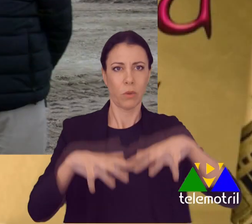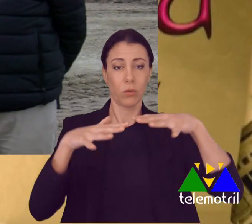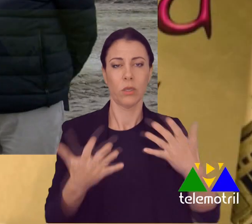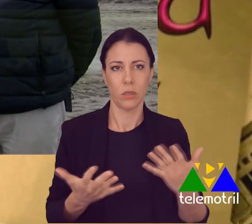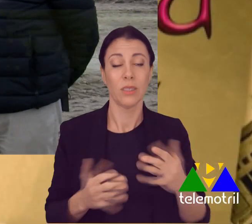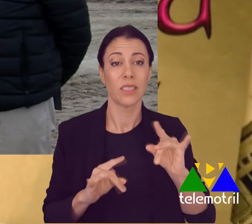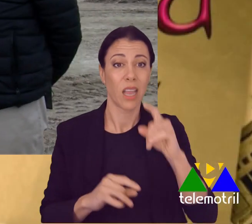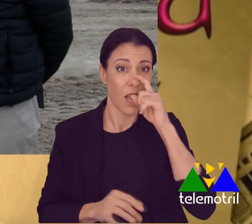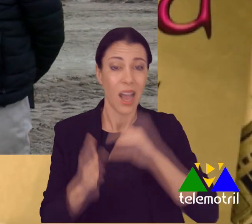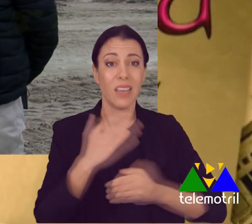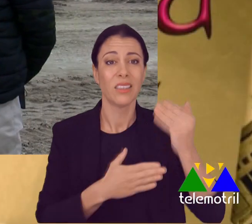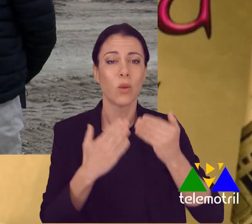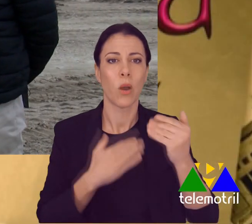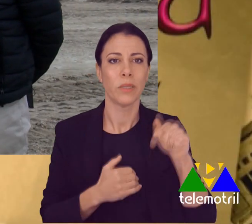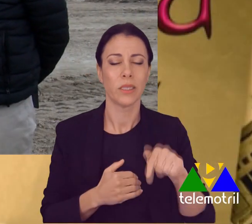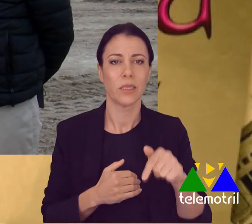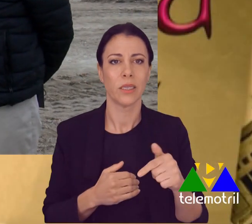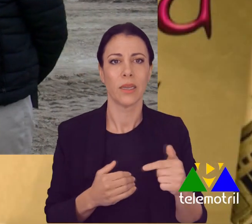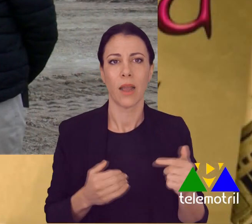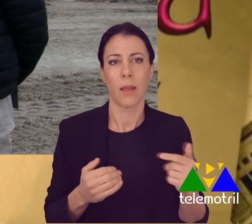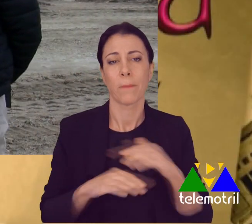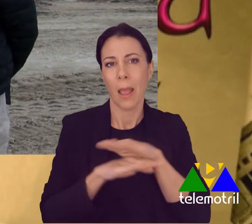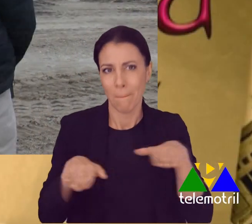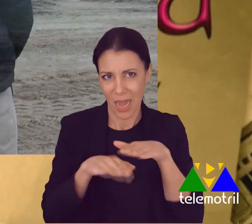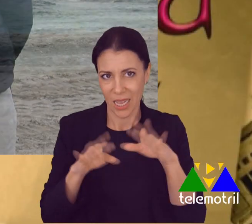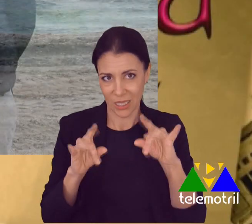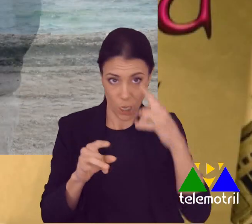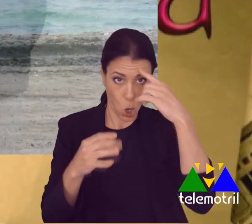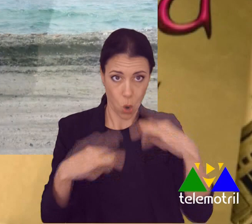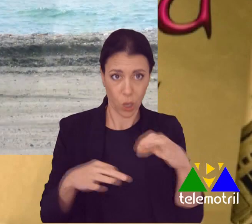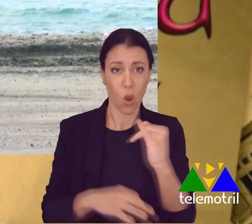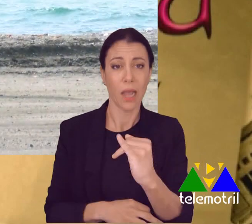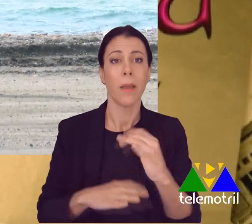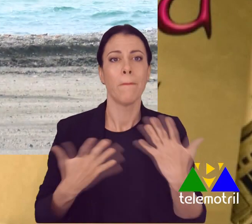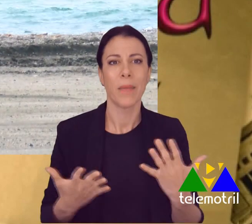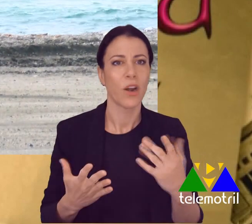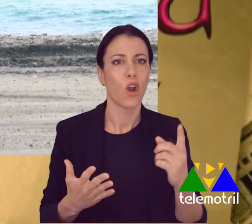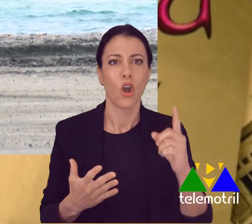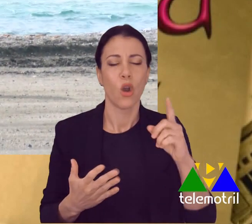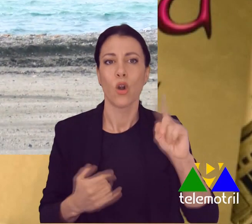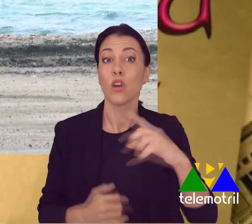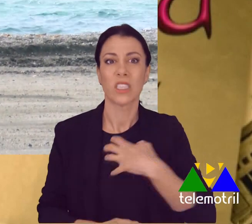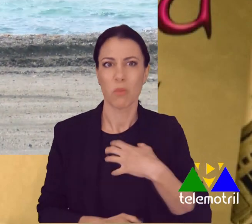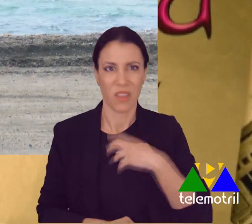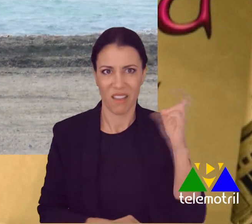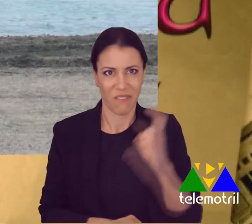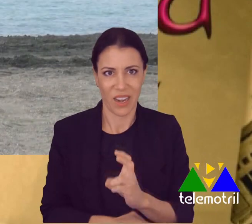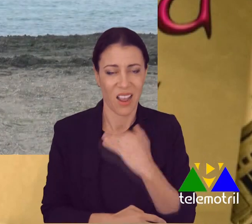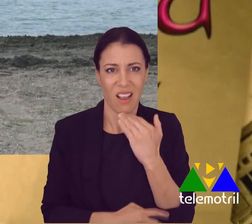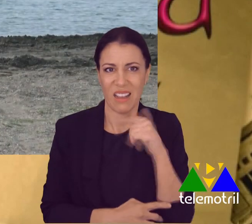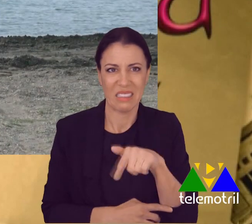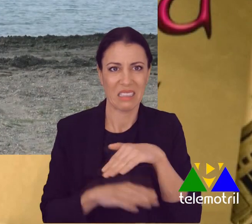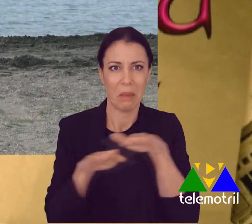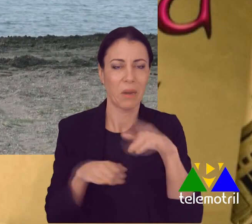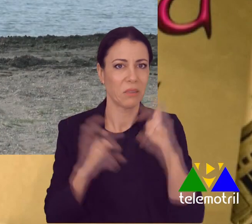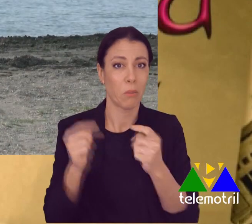antiguamente aquí no existía. Playa había, como es lógico, ¿no? Pero no era una playa visitada. Era o